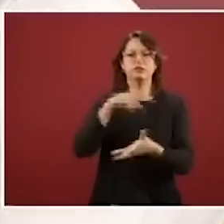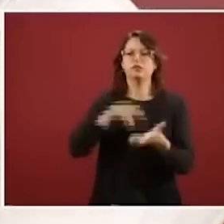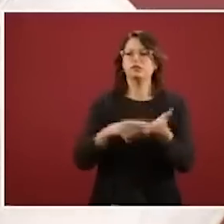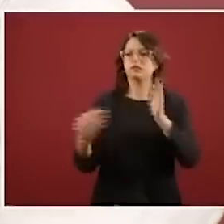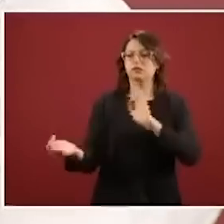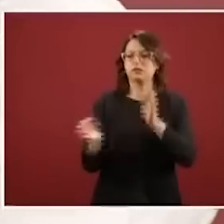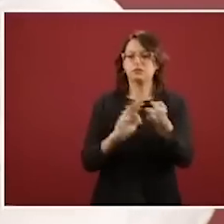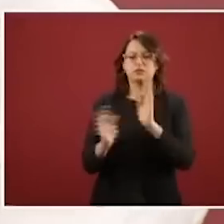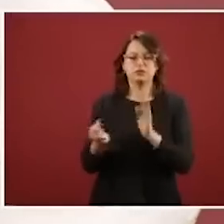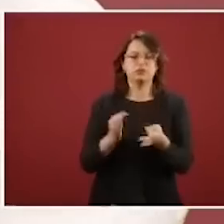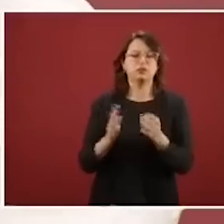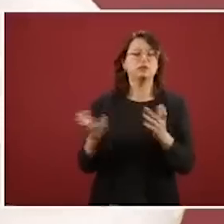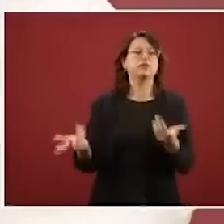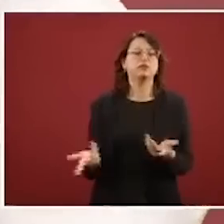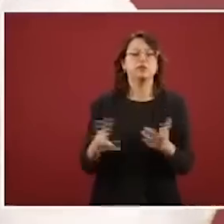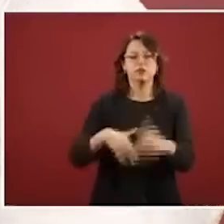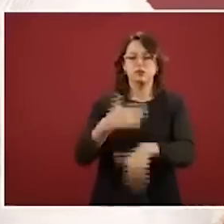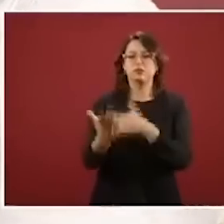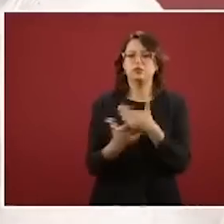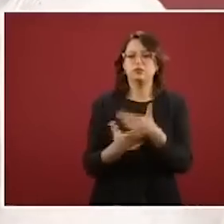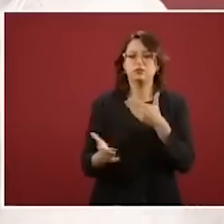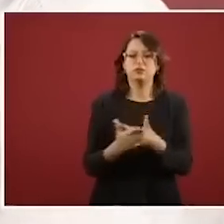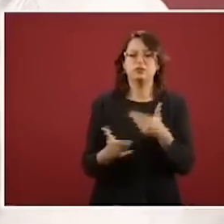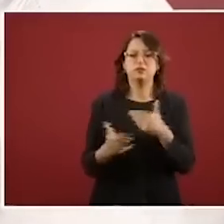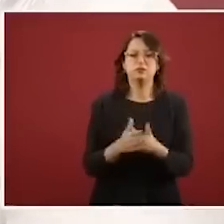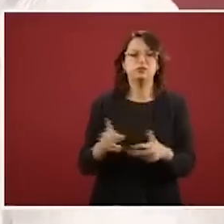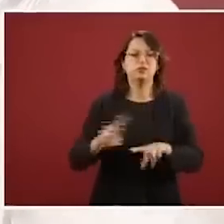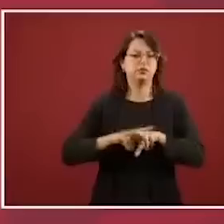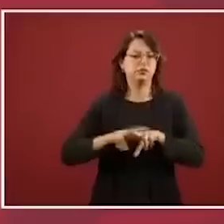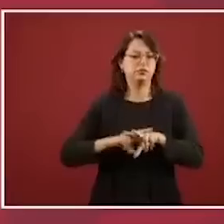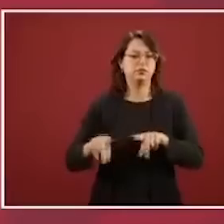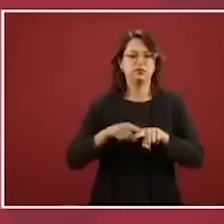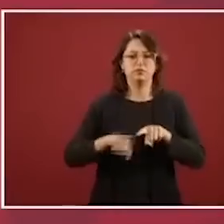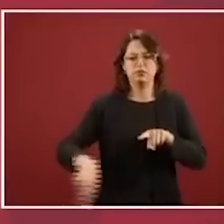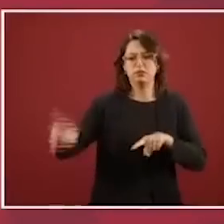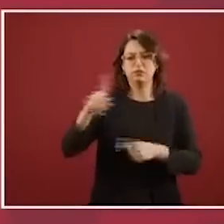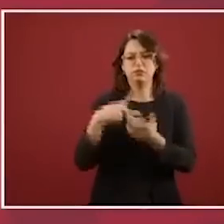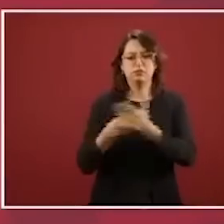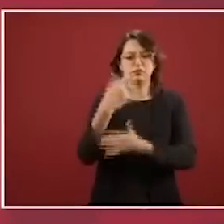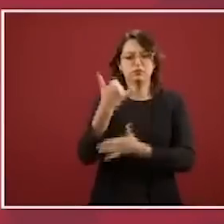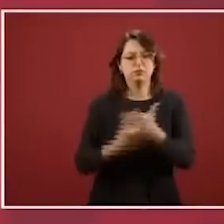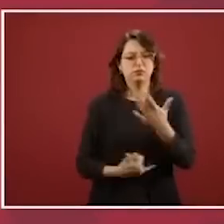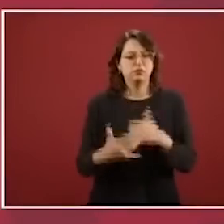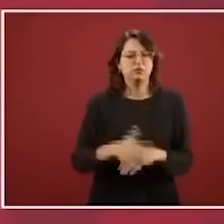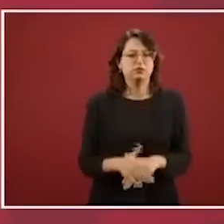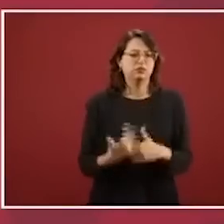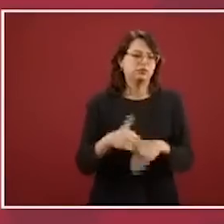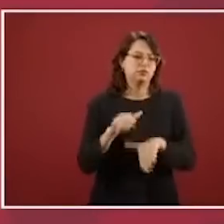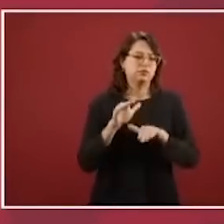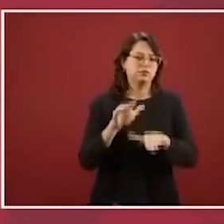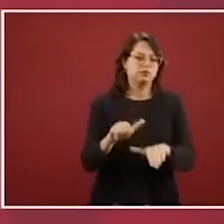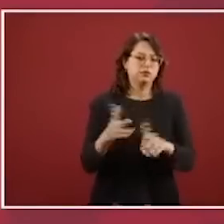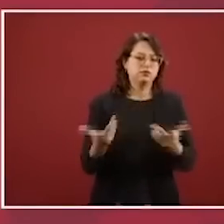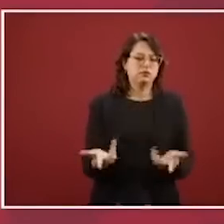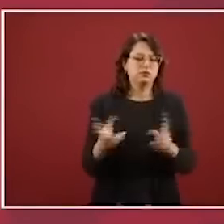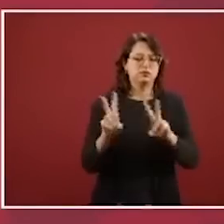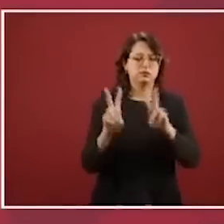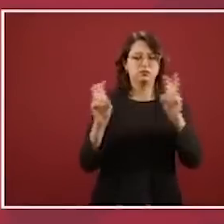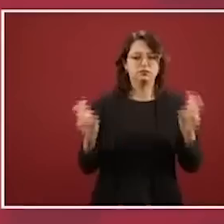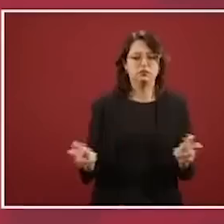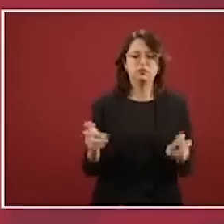están en el trayecto de este programa, de este proyecto. Sobre esta base hicimos un ejercicio